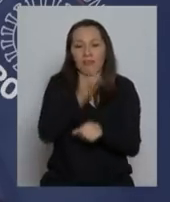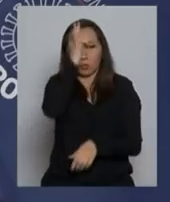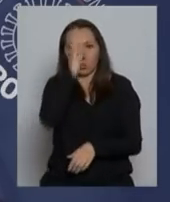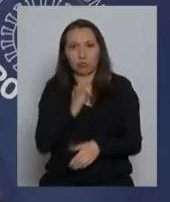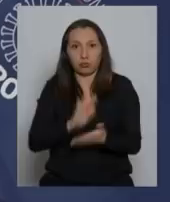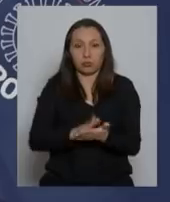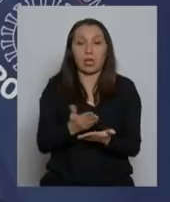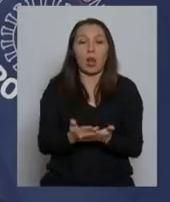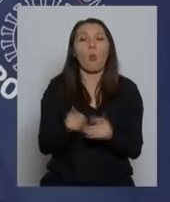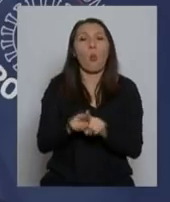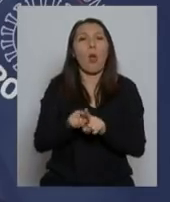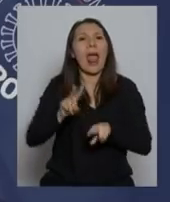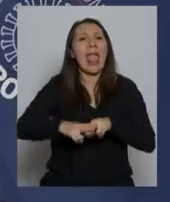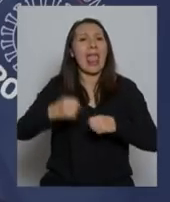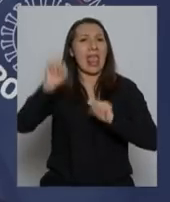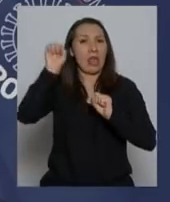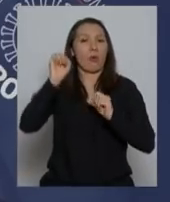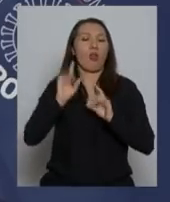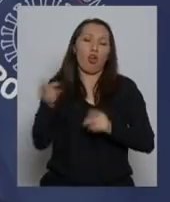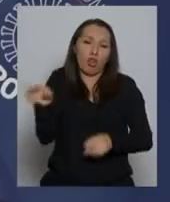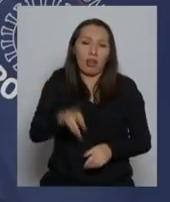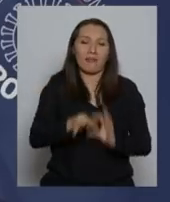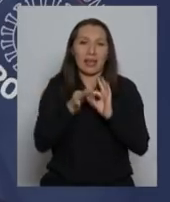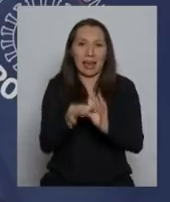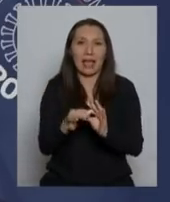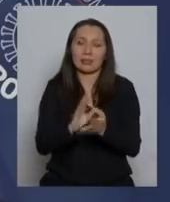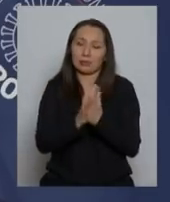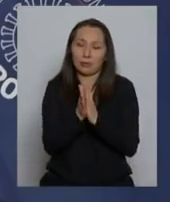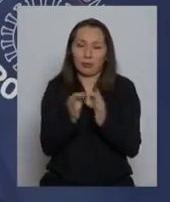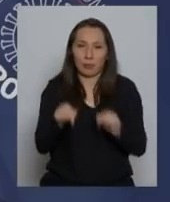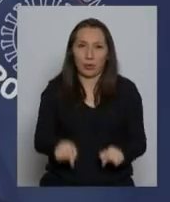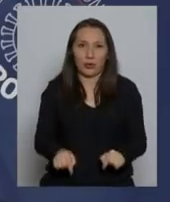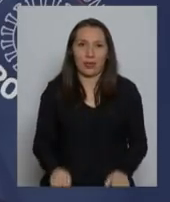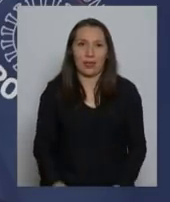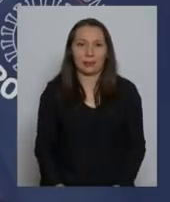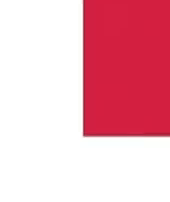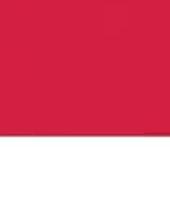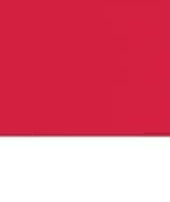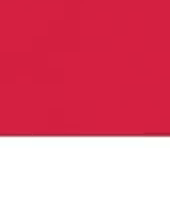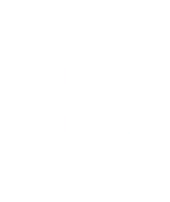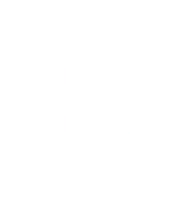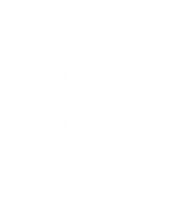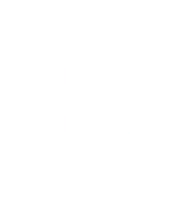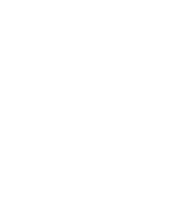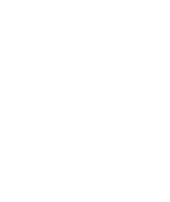salud, a quienes volvemos a agradecerles. Muchas gracias, eso es todo por hoy.